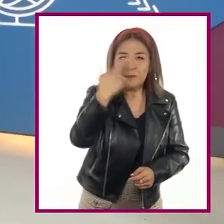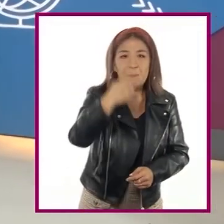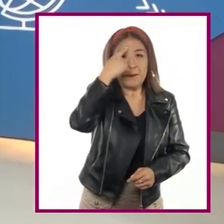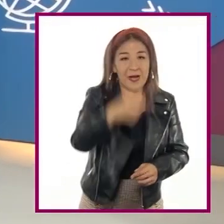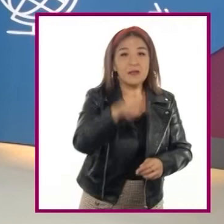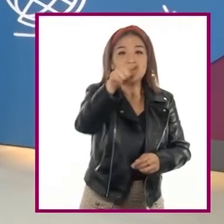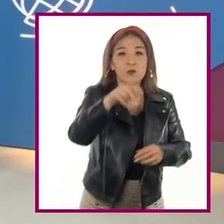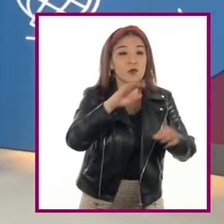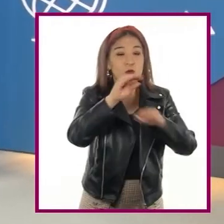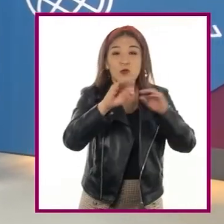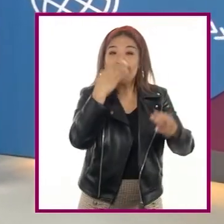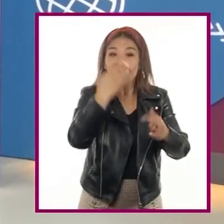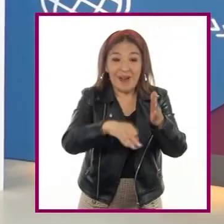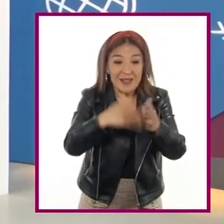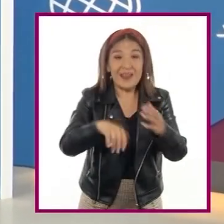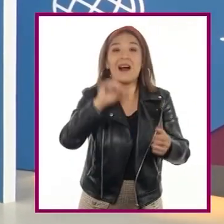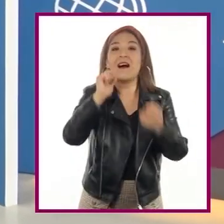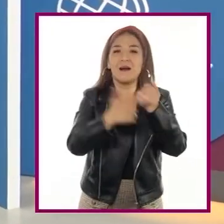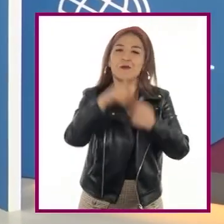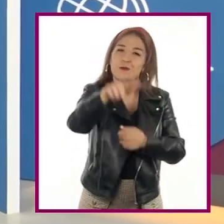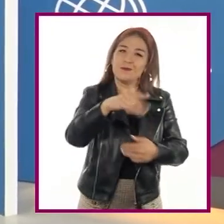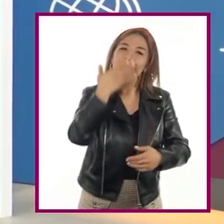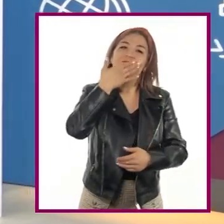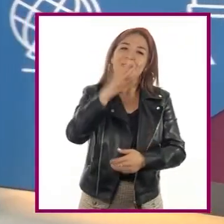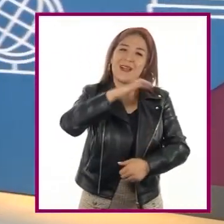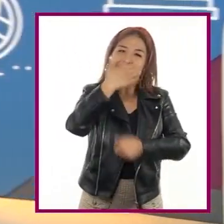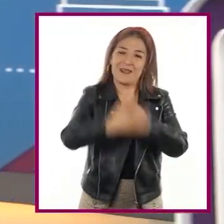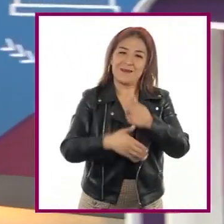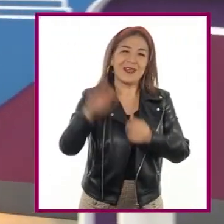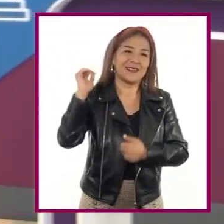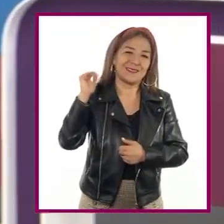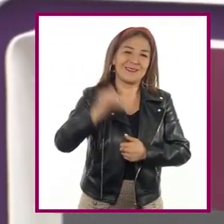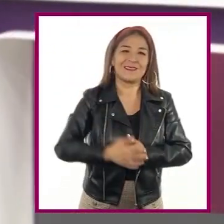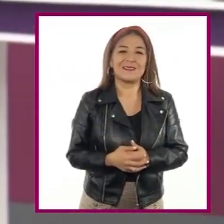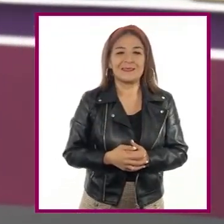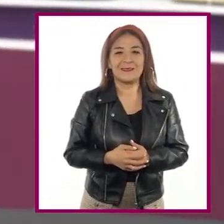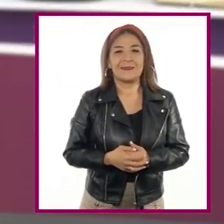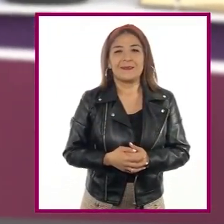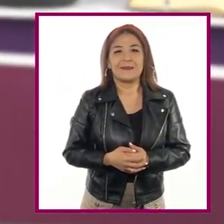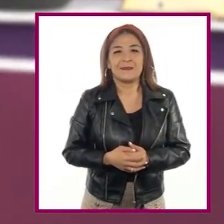con broche de oro este año escolar. ¡Hasta la próxima!